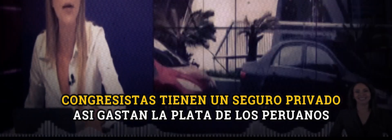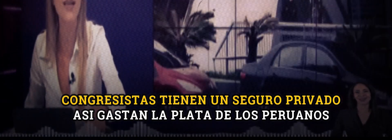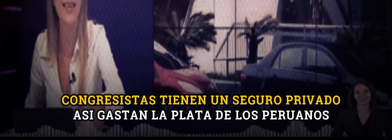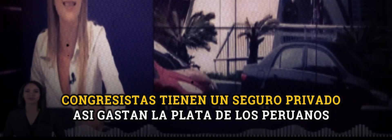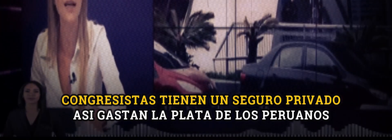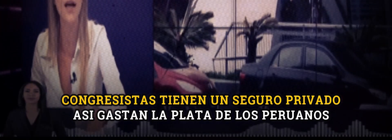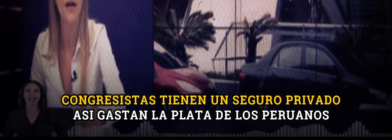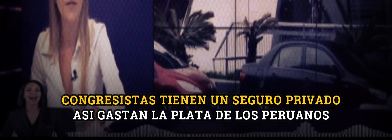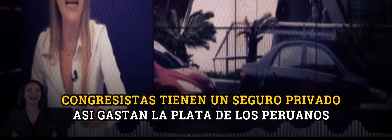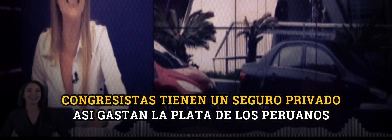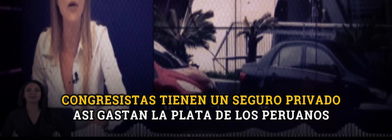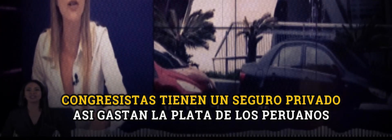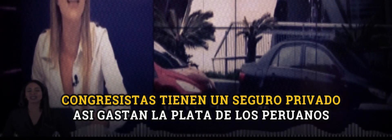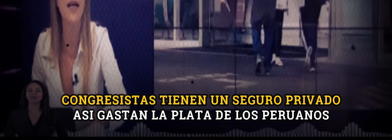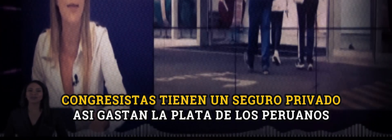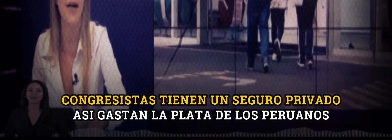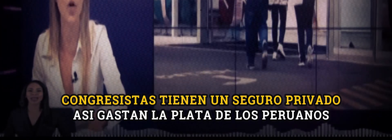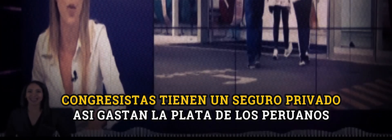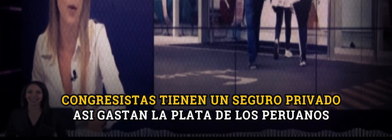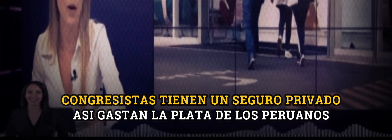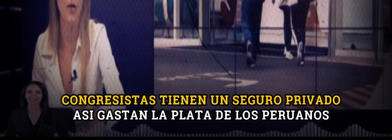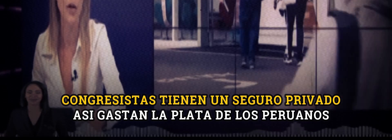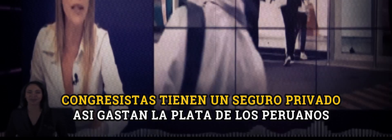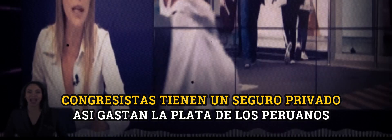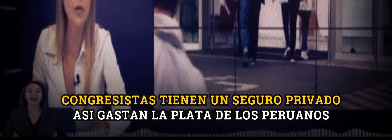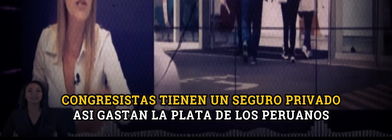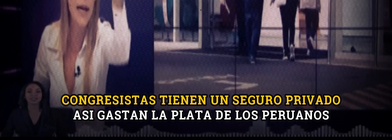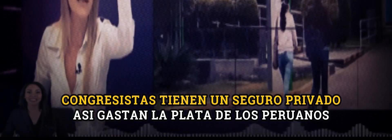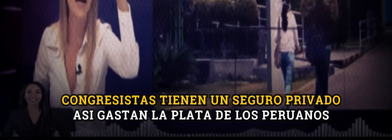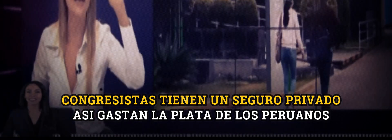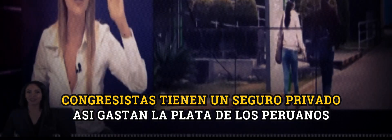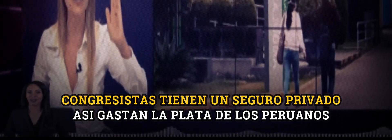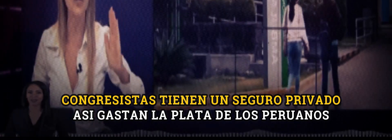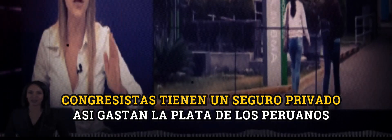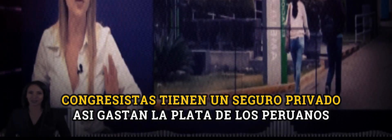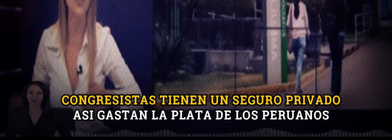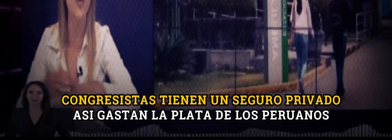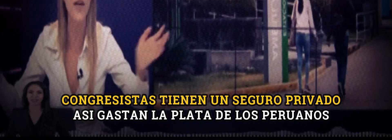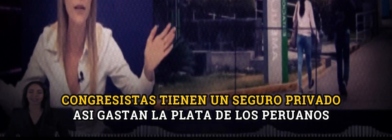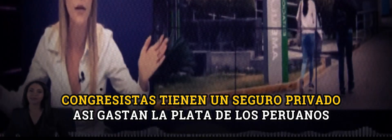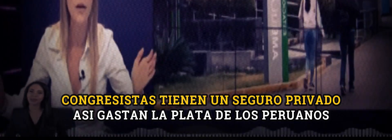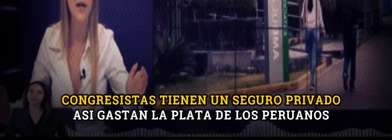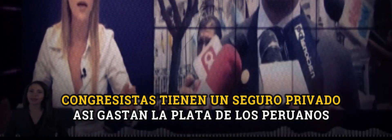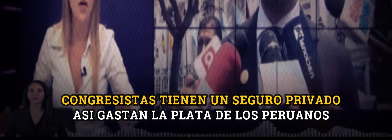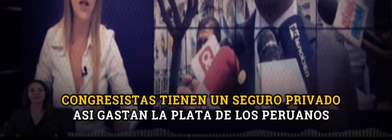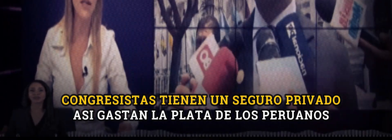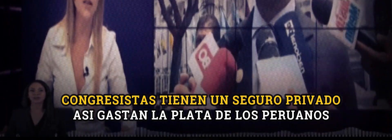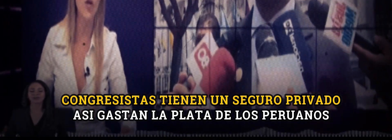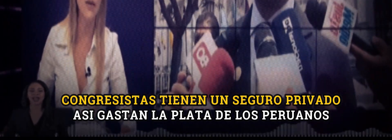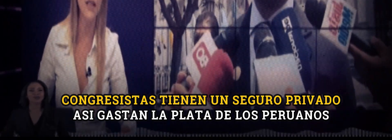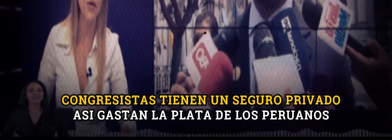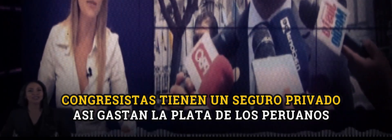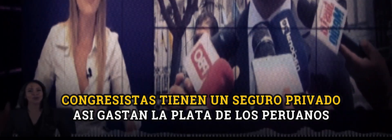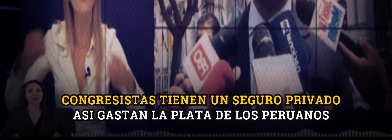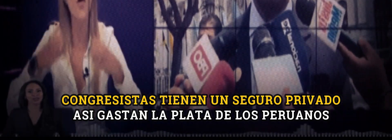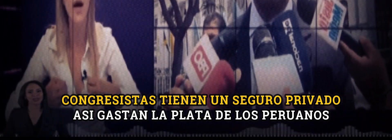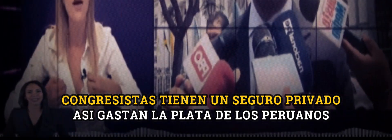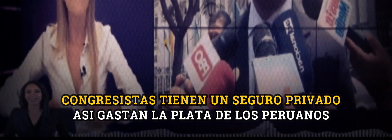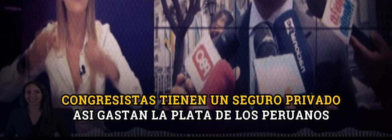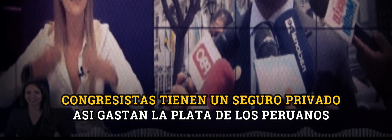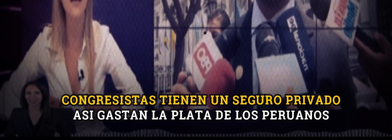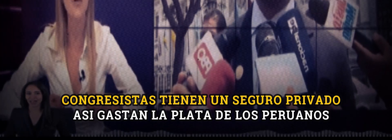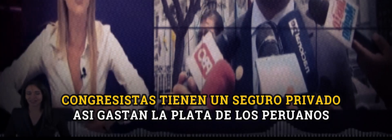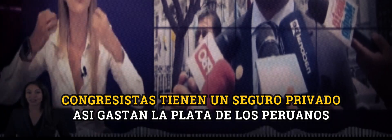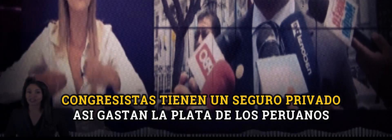y vas a tener un plan una estrategia para que la salud sea digna para todos los peruanos pero mientras tanto sigan atragantándose ustedes con sus buffets de 80 a 190 soles